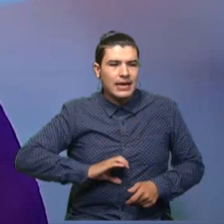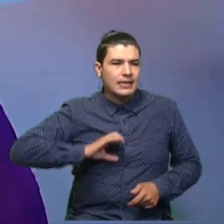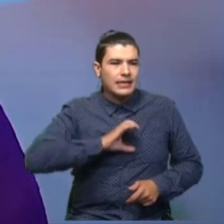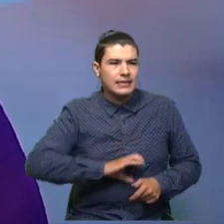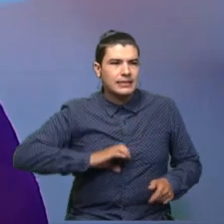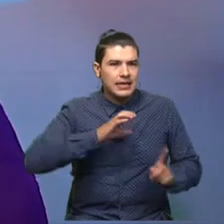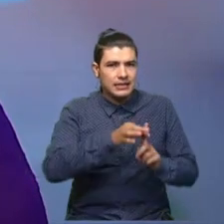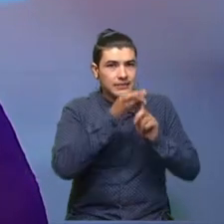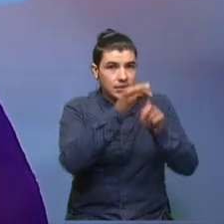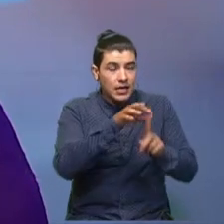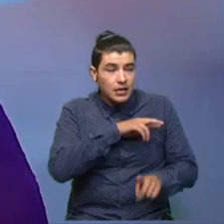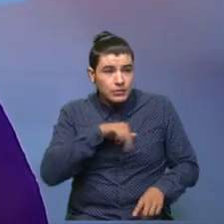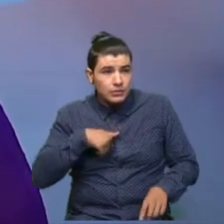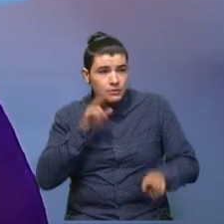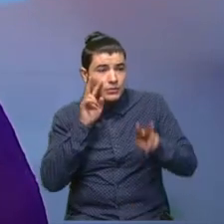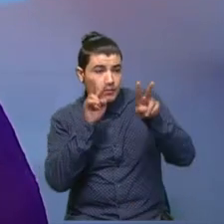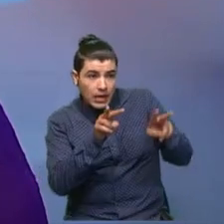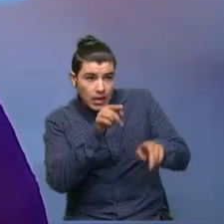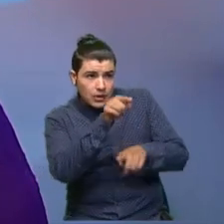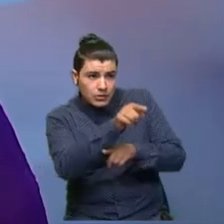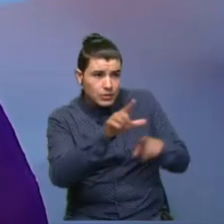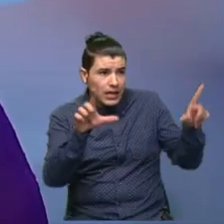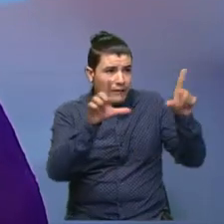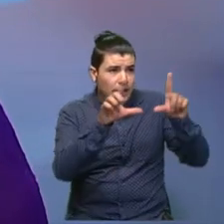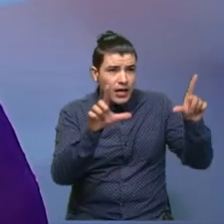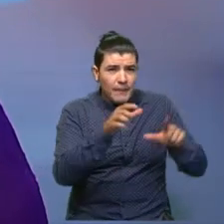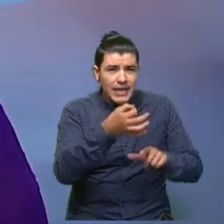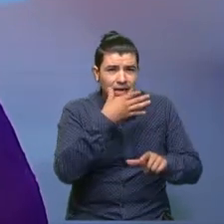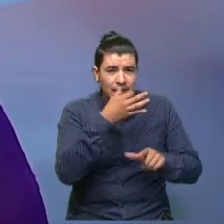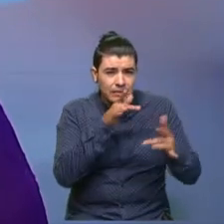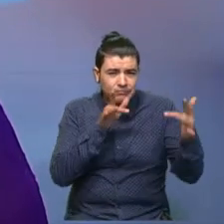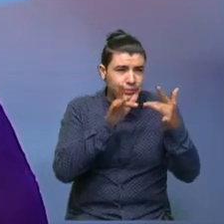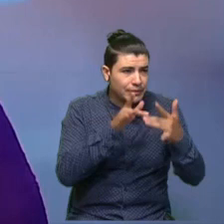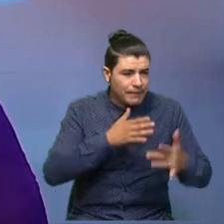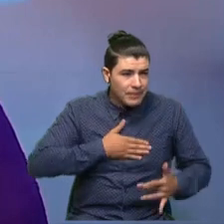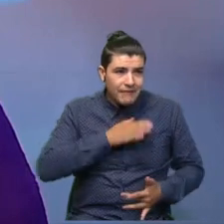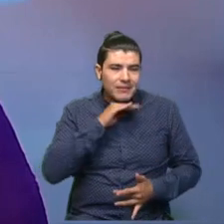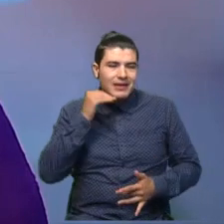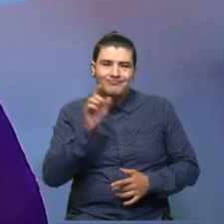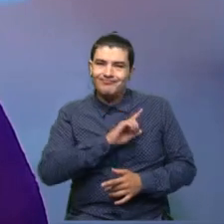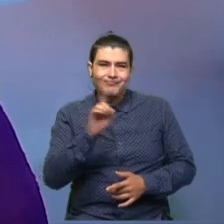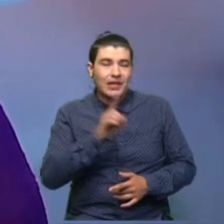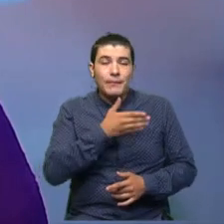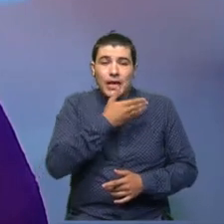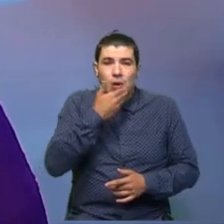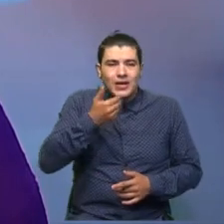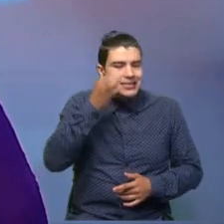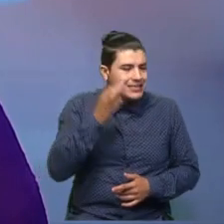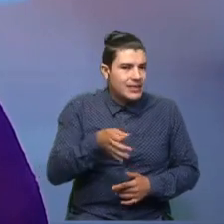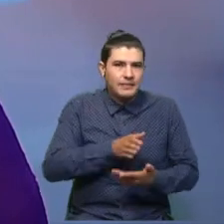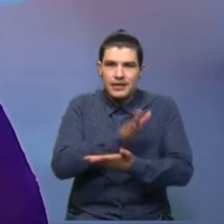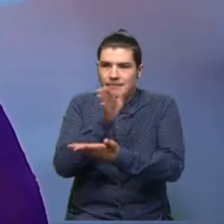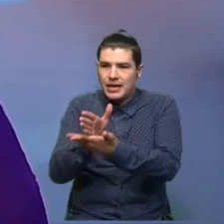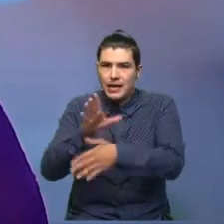veces vemos por la televisión medicamentos que no son los adecuados y normalmente lo mejor sería consultar.